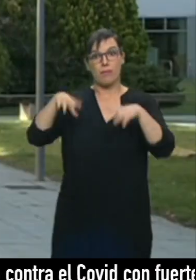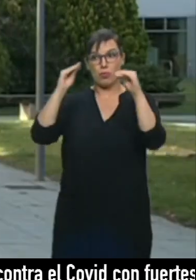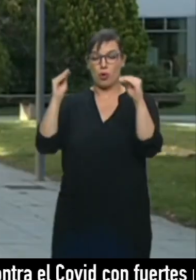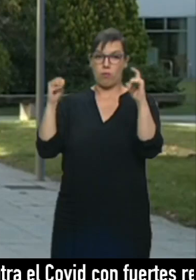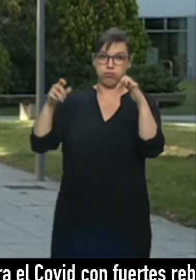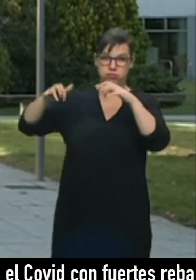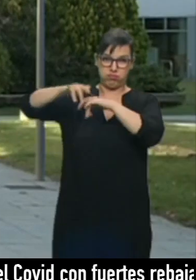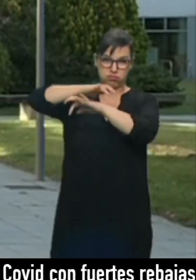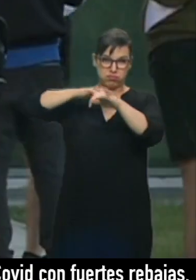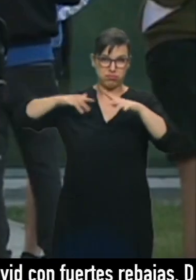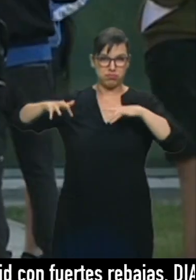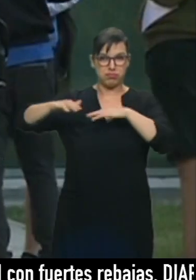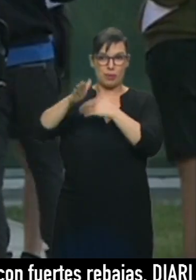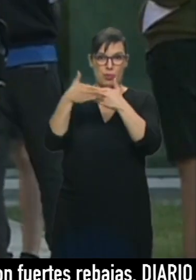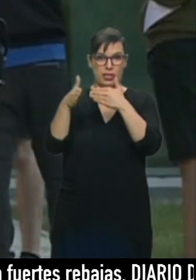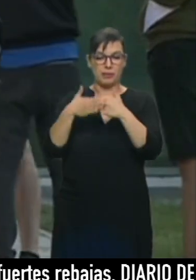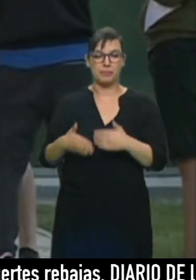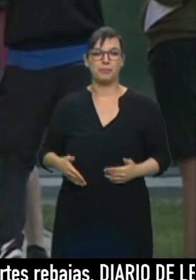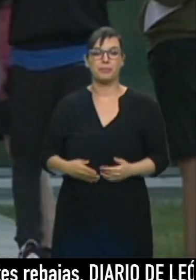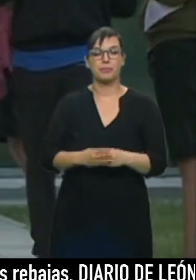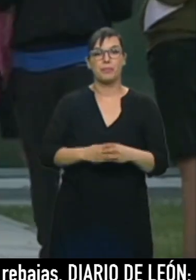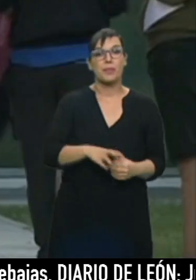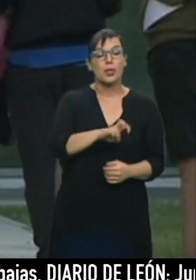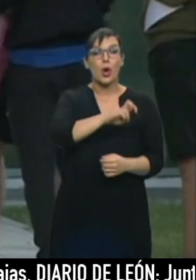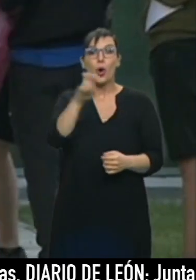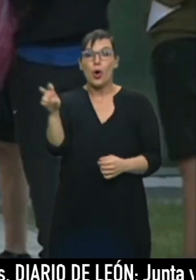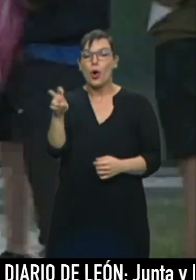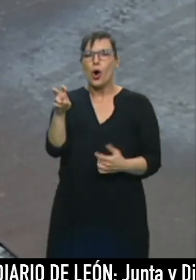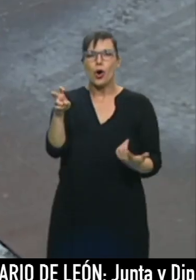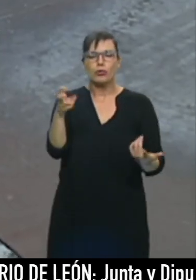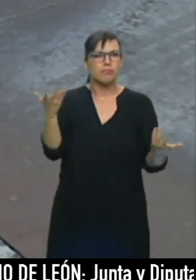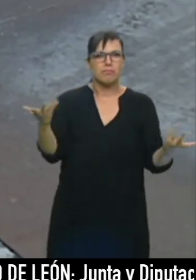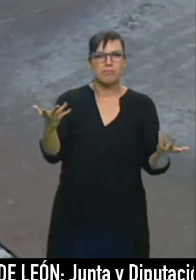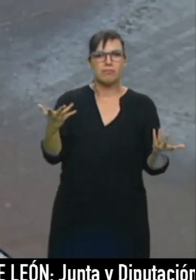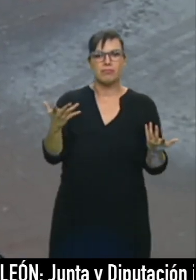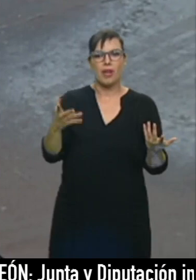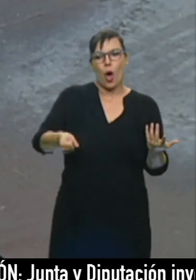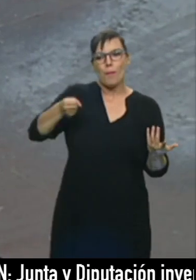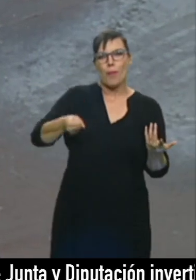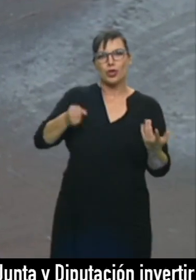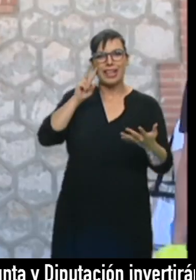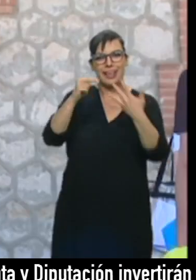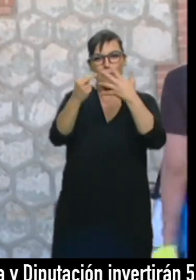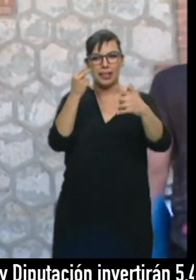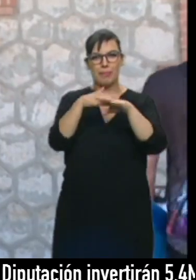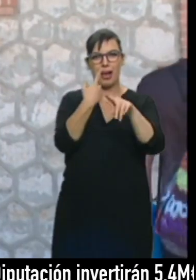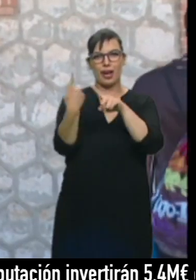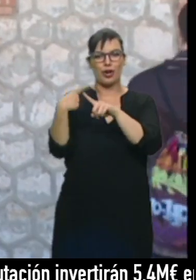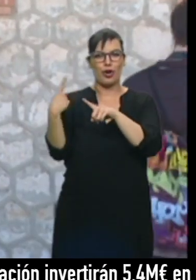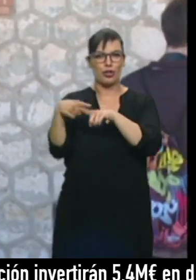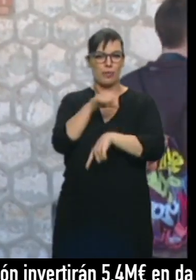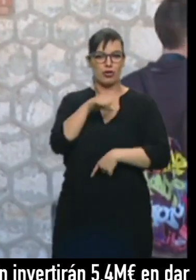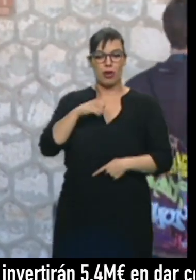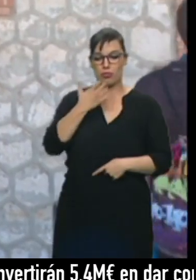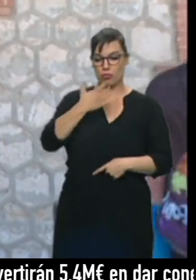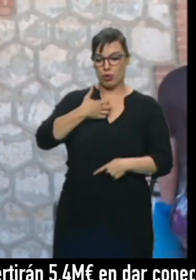formaban un enjambre a la puerta. Otro misterio son las bolsas transparentes para los objetos personales. Yo, por ejemplo, me he venido con